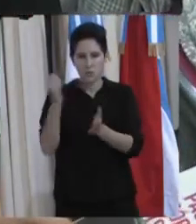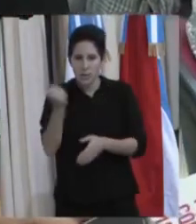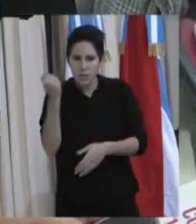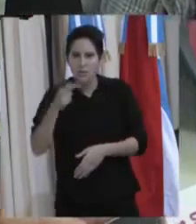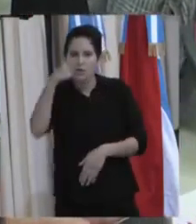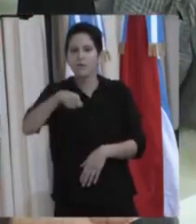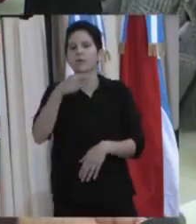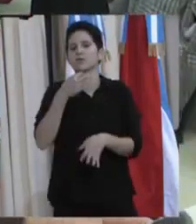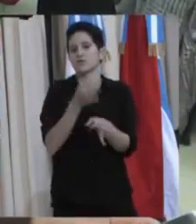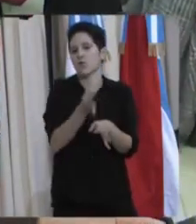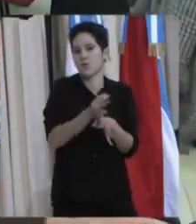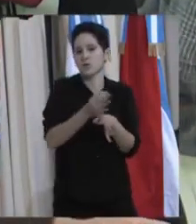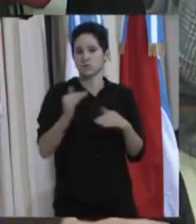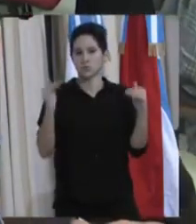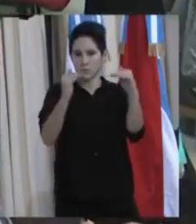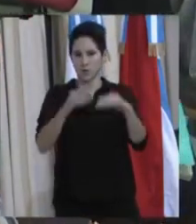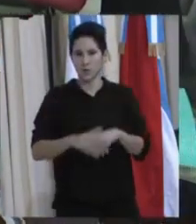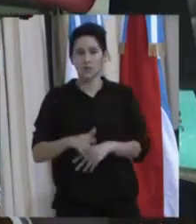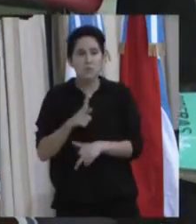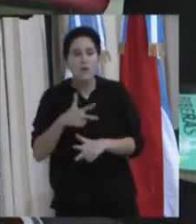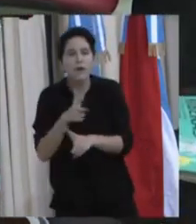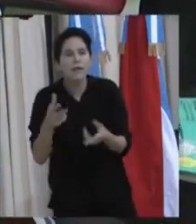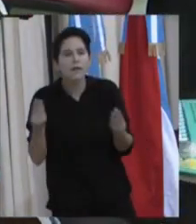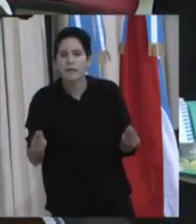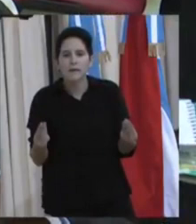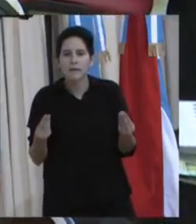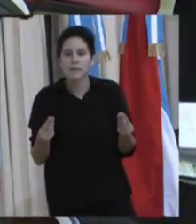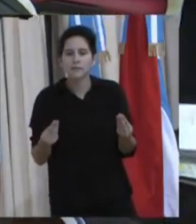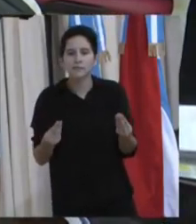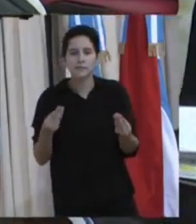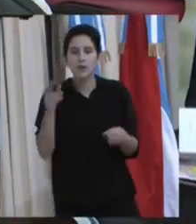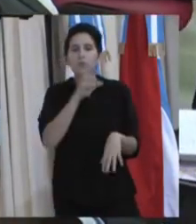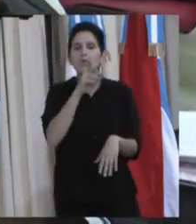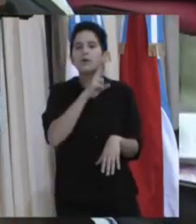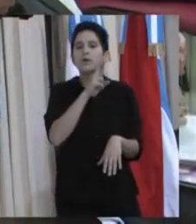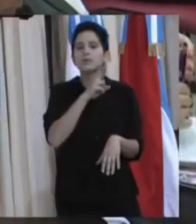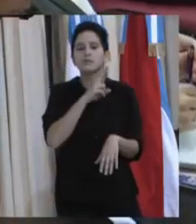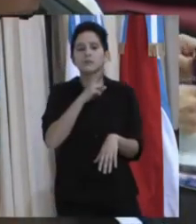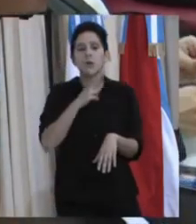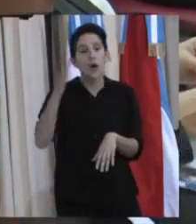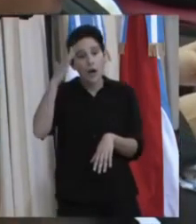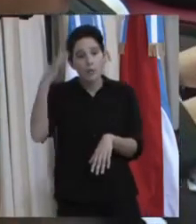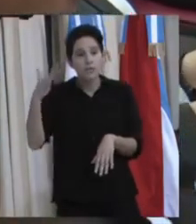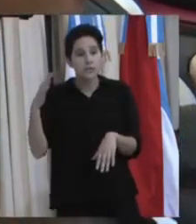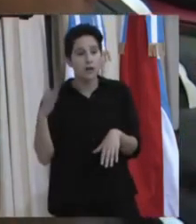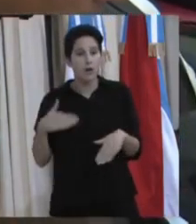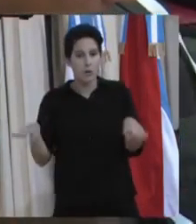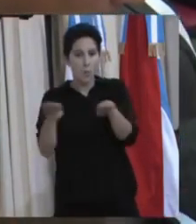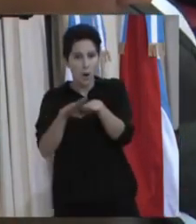recibir educación superior, ni que diga que las mujeres tenemos las mismas capacidades para